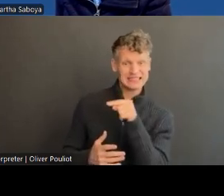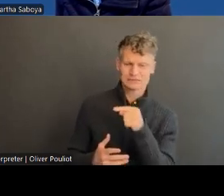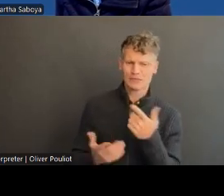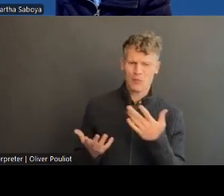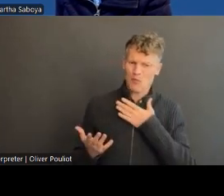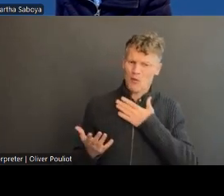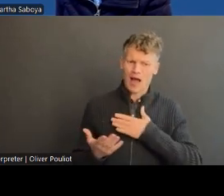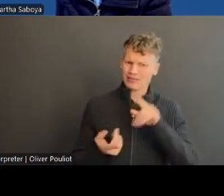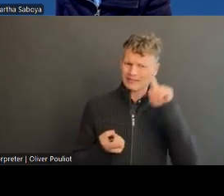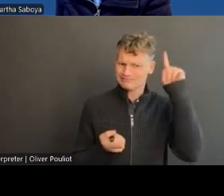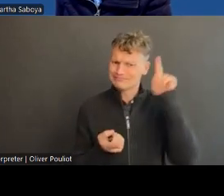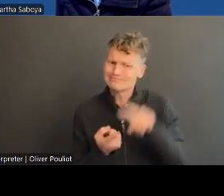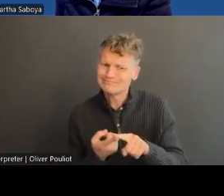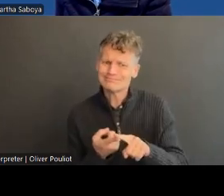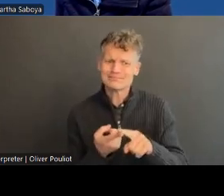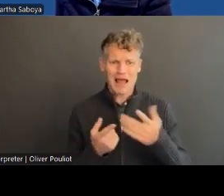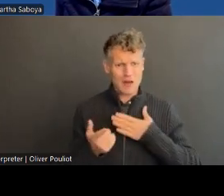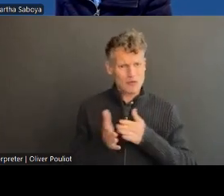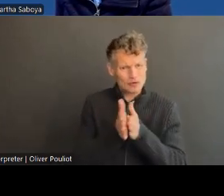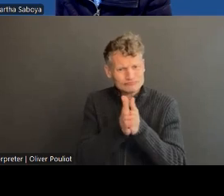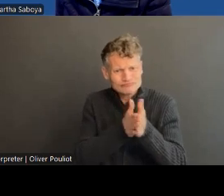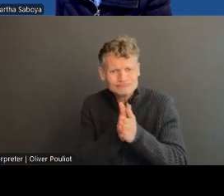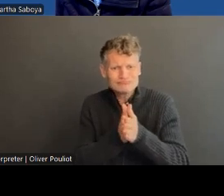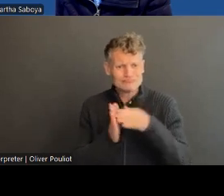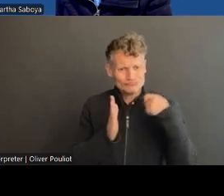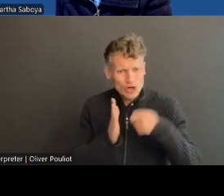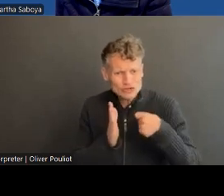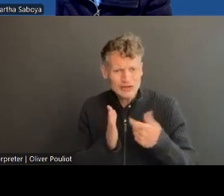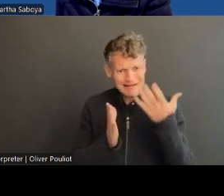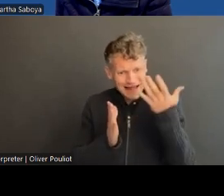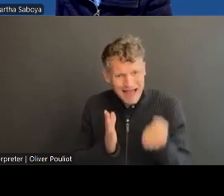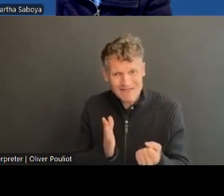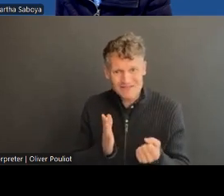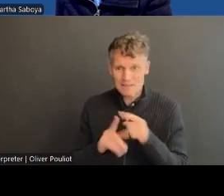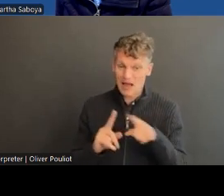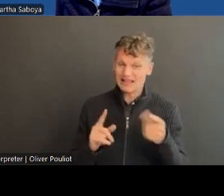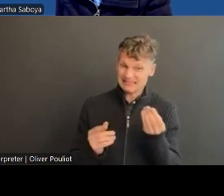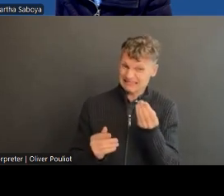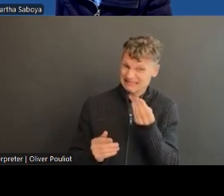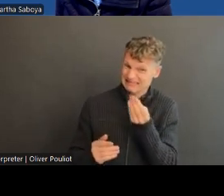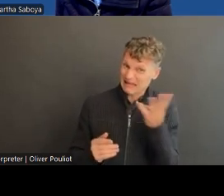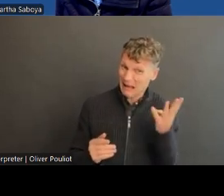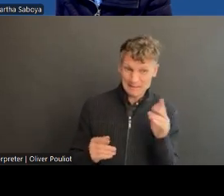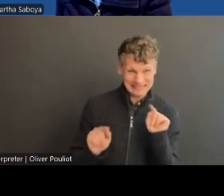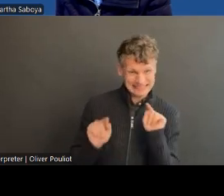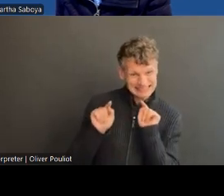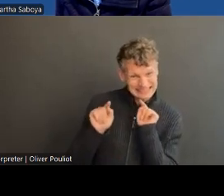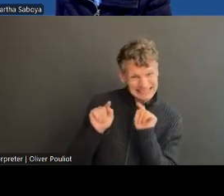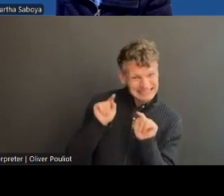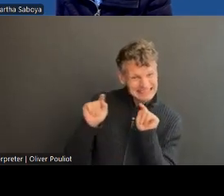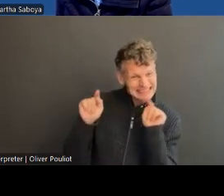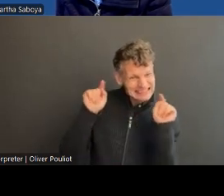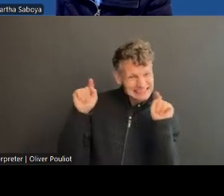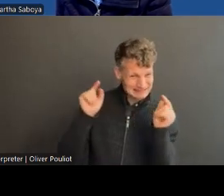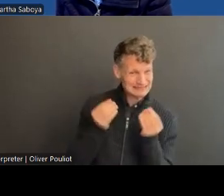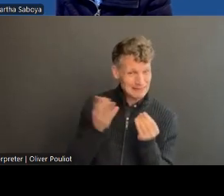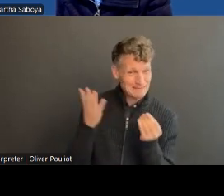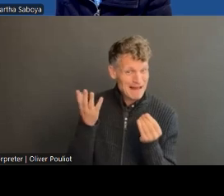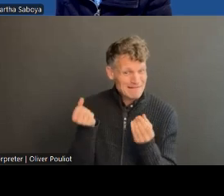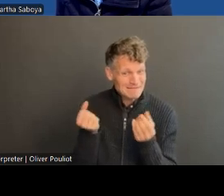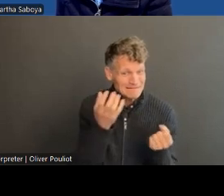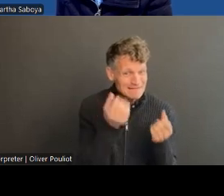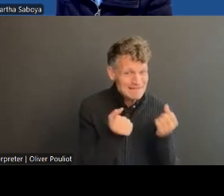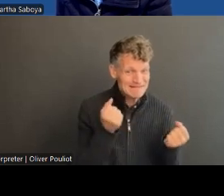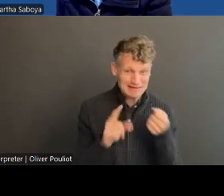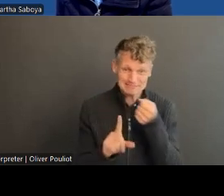tracoma. Tenemos ya los objetivos de eliminación, se ven los focos que